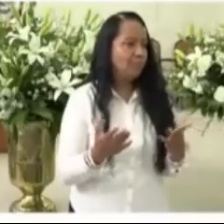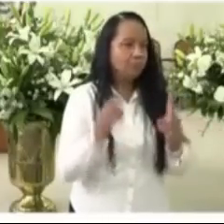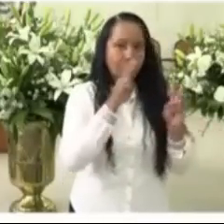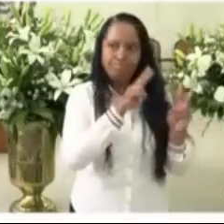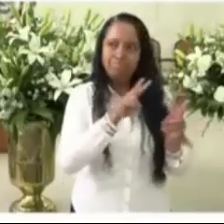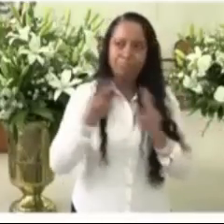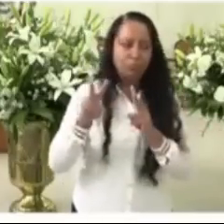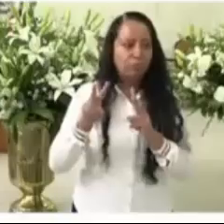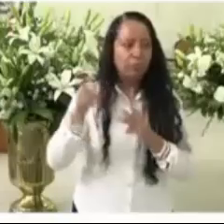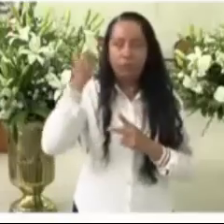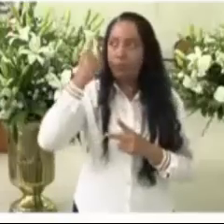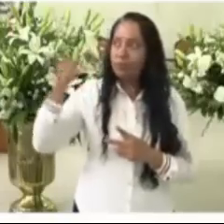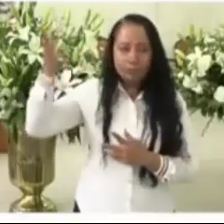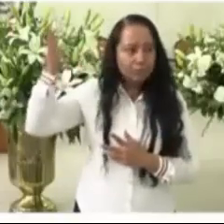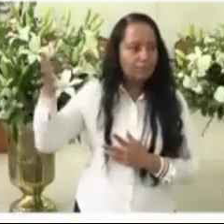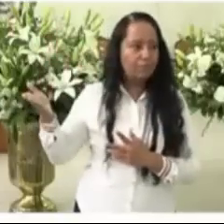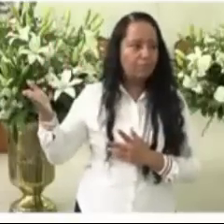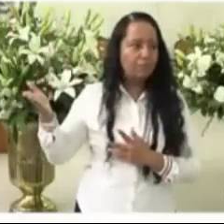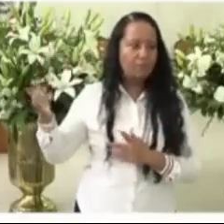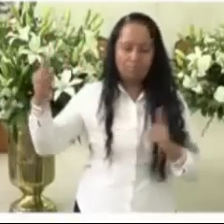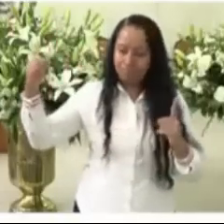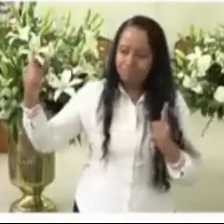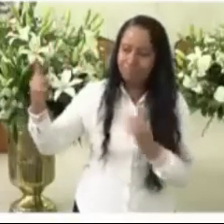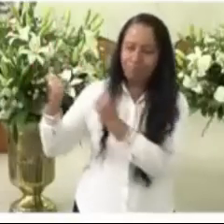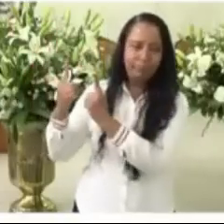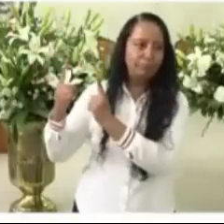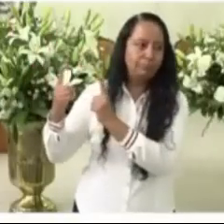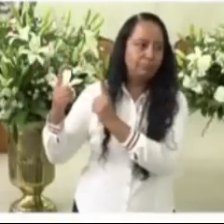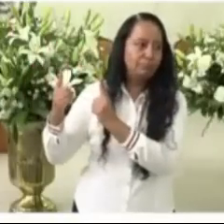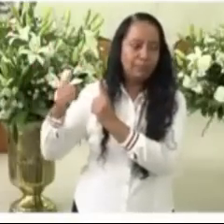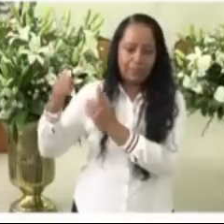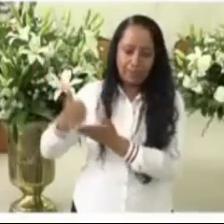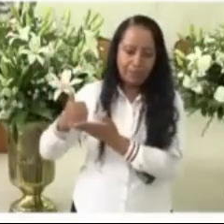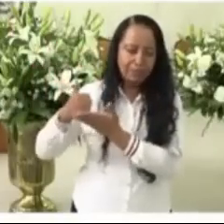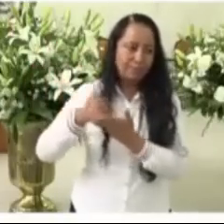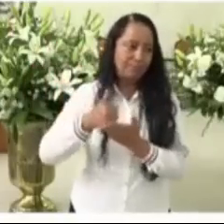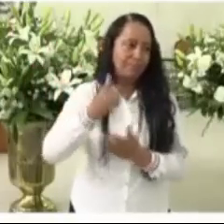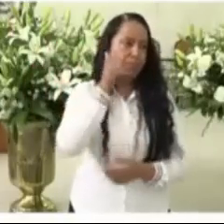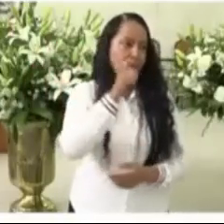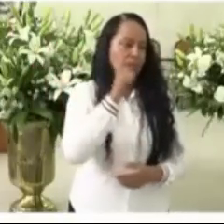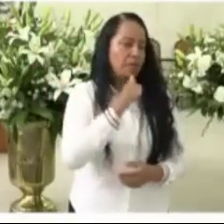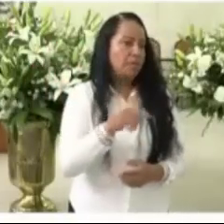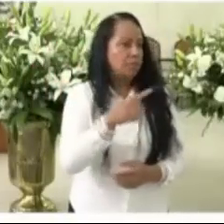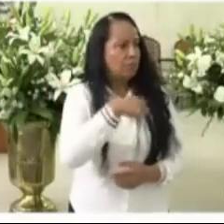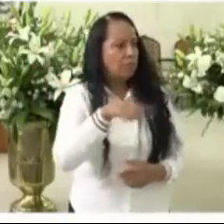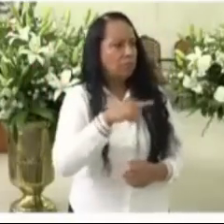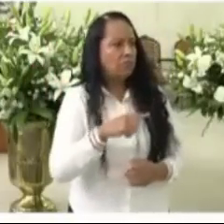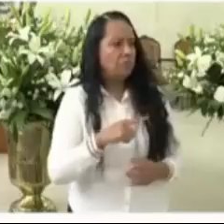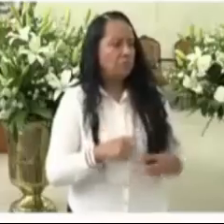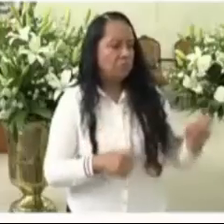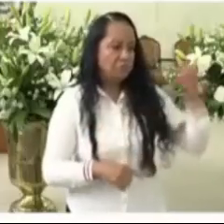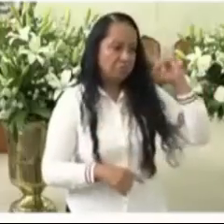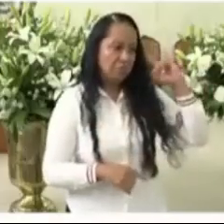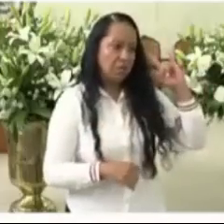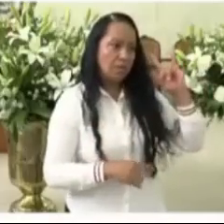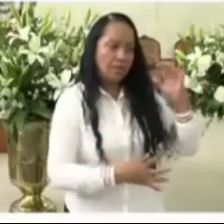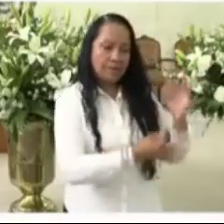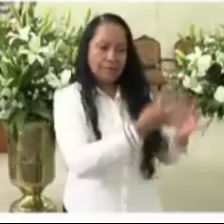Aquí está el altar. No tenemos luchas contra sangre y carne, sino